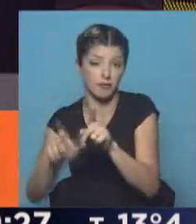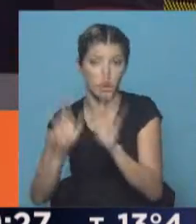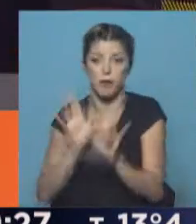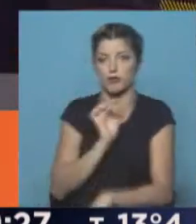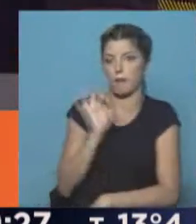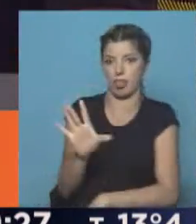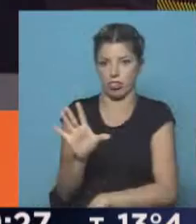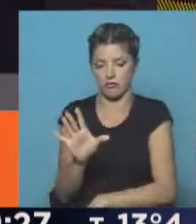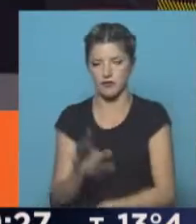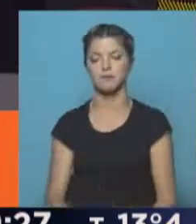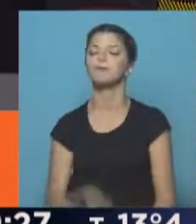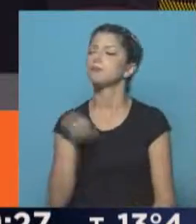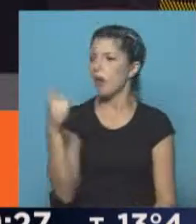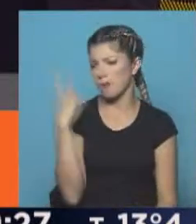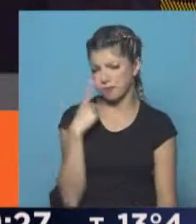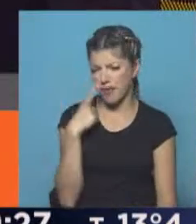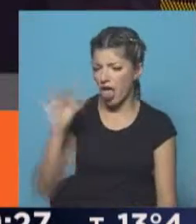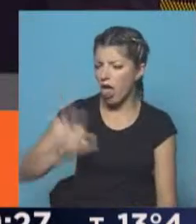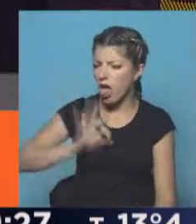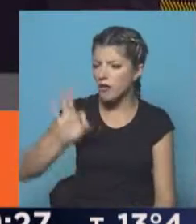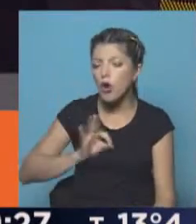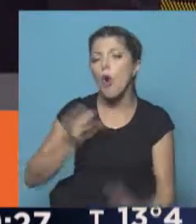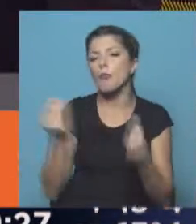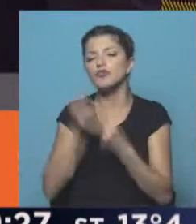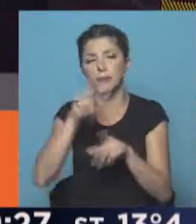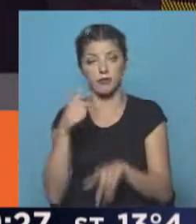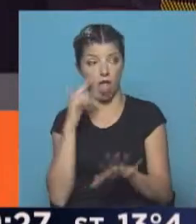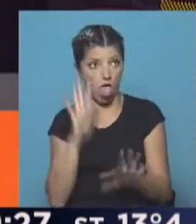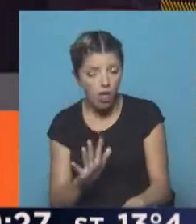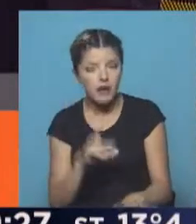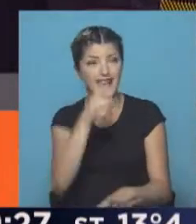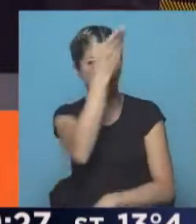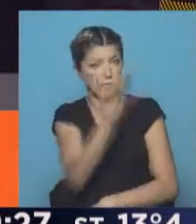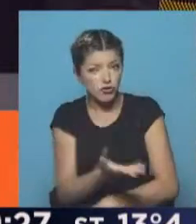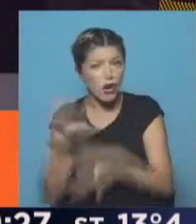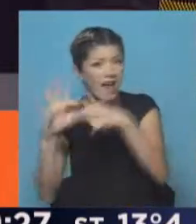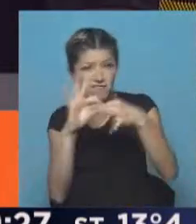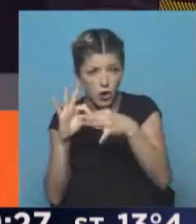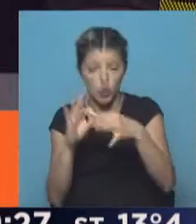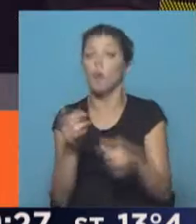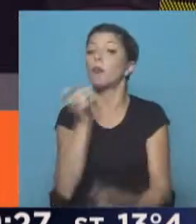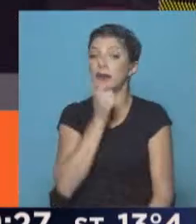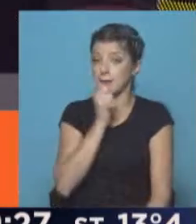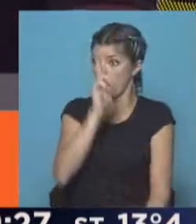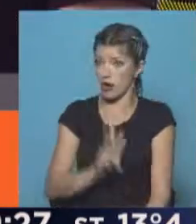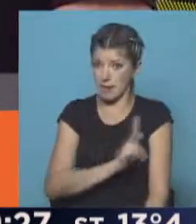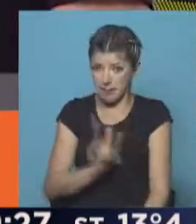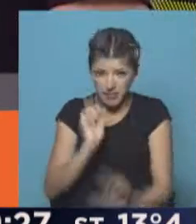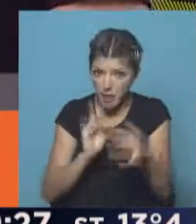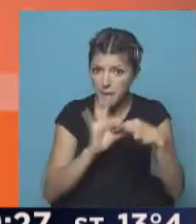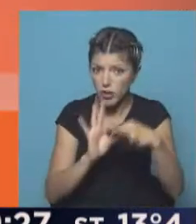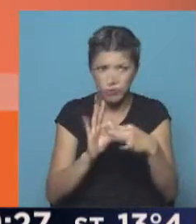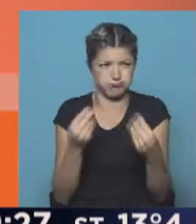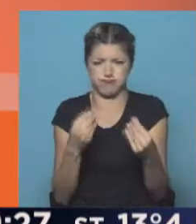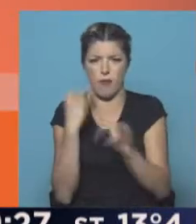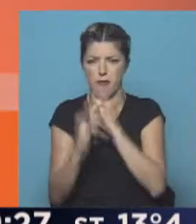gremio de adentro desde hace tantos años, llama la atención para el gran público los vínculos que ha tenido Suárez durante mucho tiempo, por ejemplo con el Papa, ¿cómo se explica? Yo